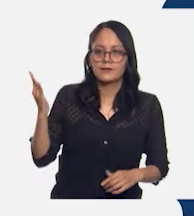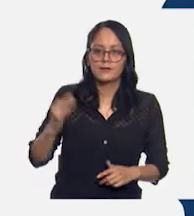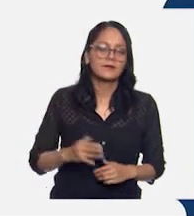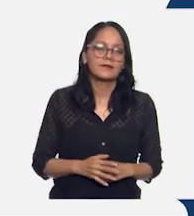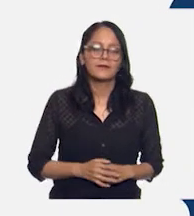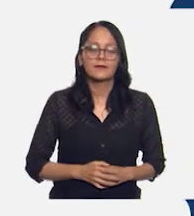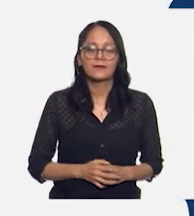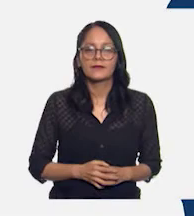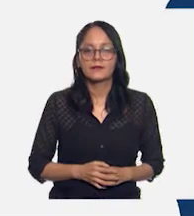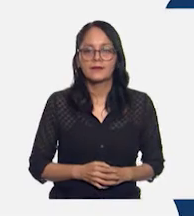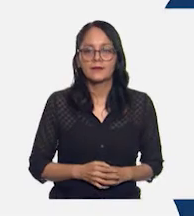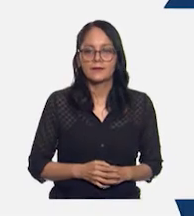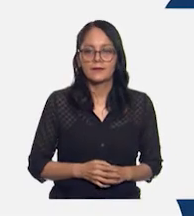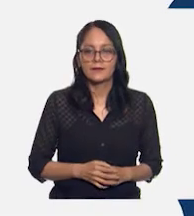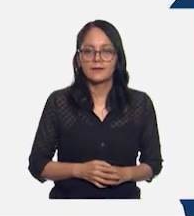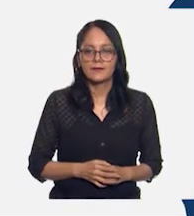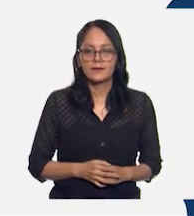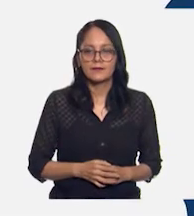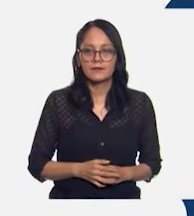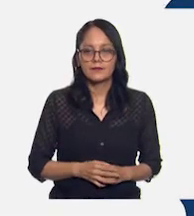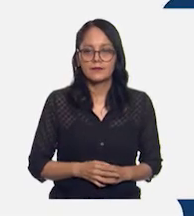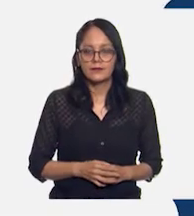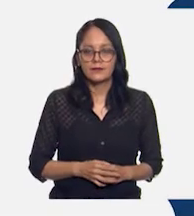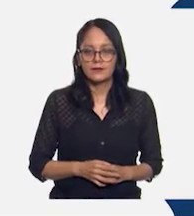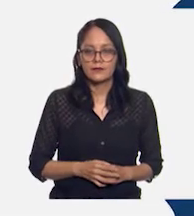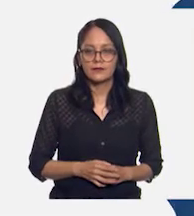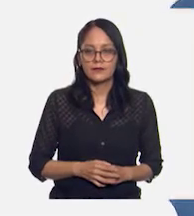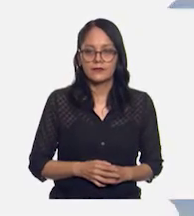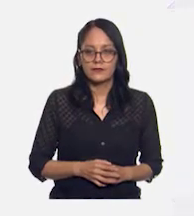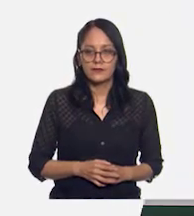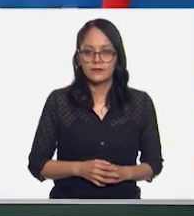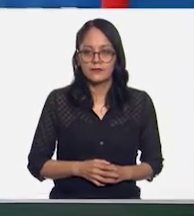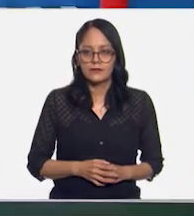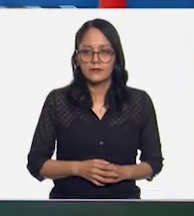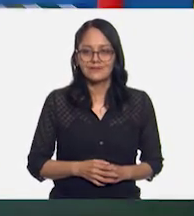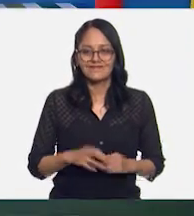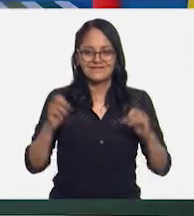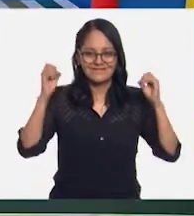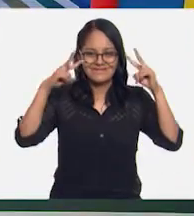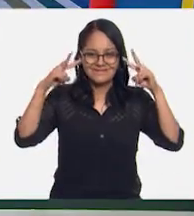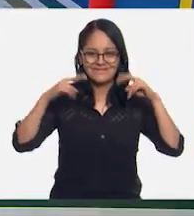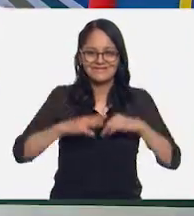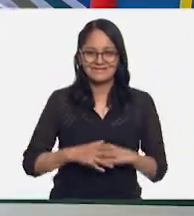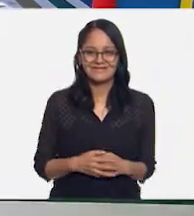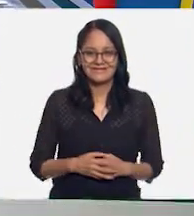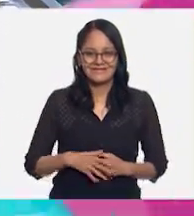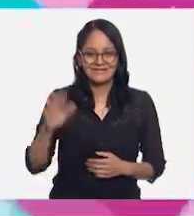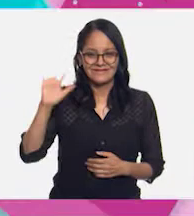aprendeencasa.cep.gov.mx. ¡Nos vemos!